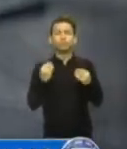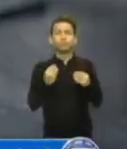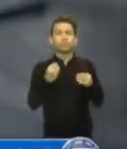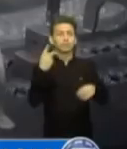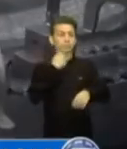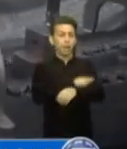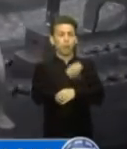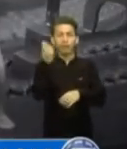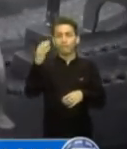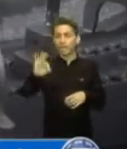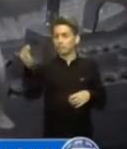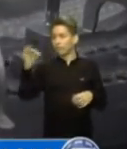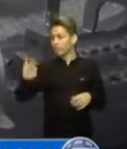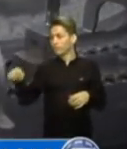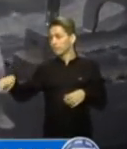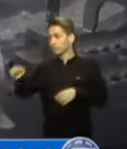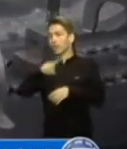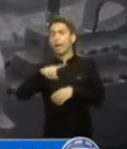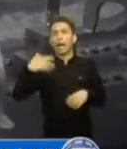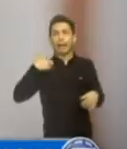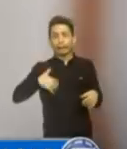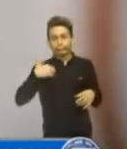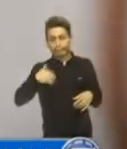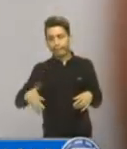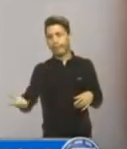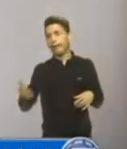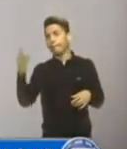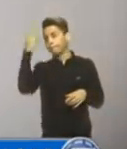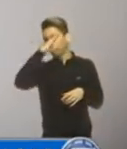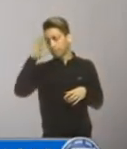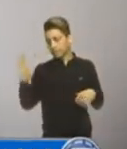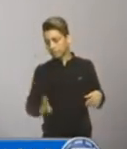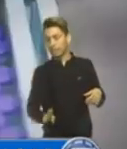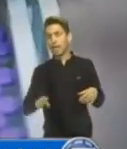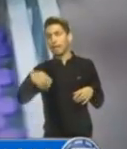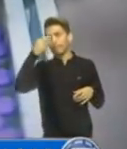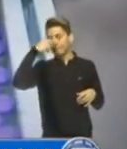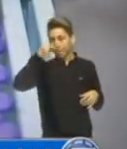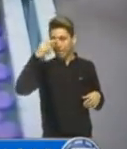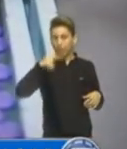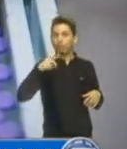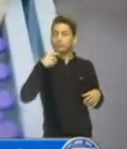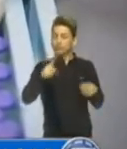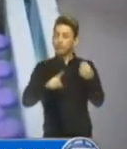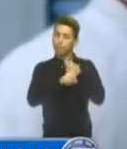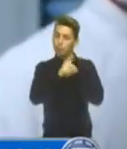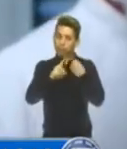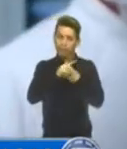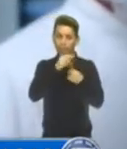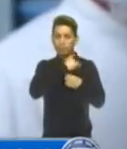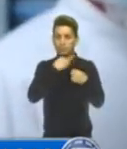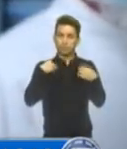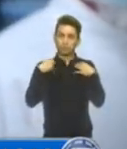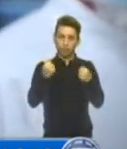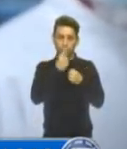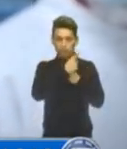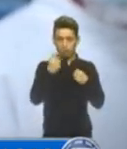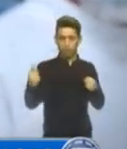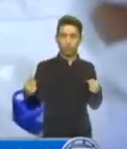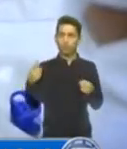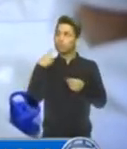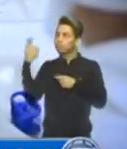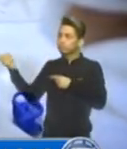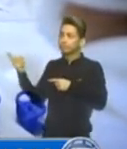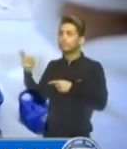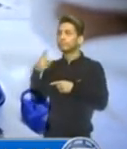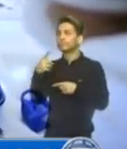detectado en Argentina, Brasil y México, lo que se considera como un problema para las autoridades sanitarias. Por esta pregunta hemos recibido cierta